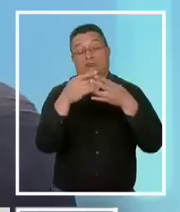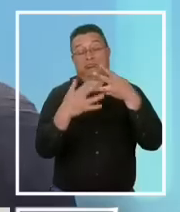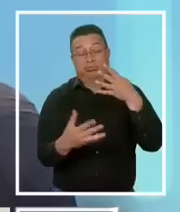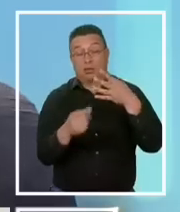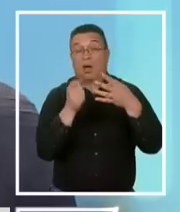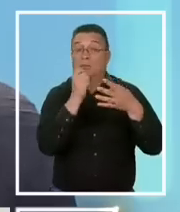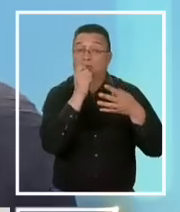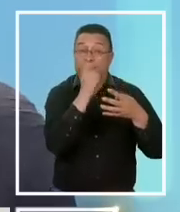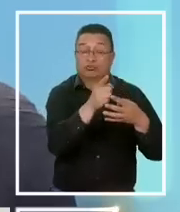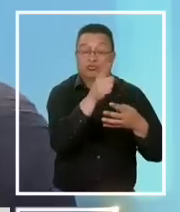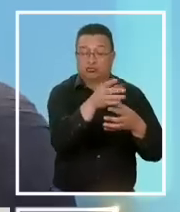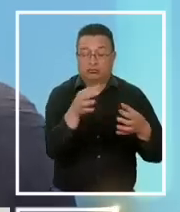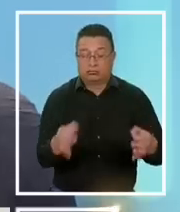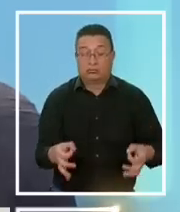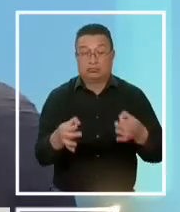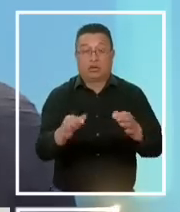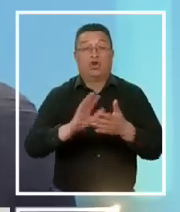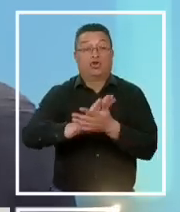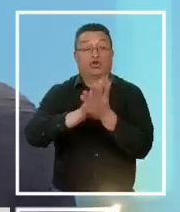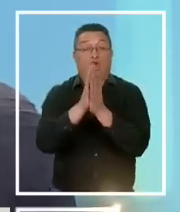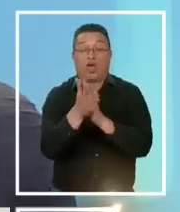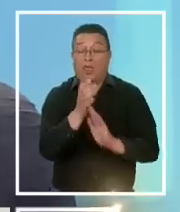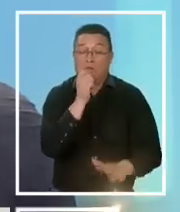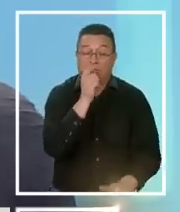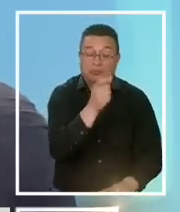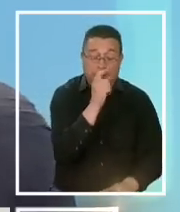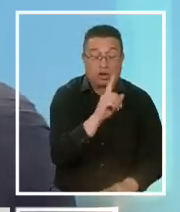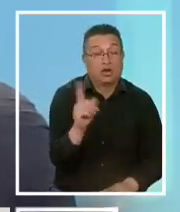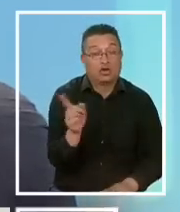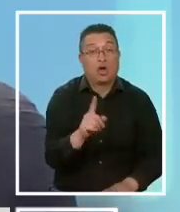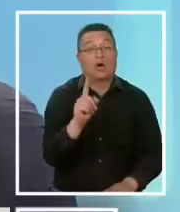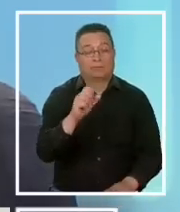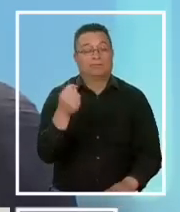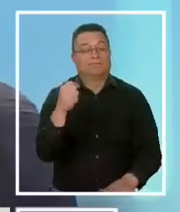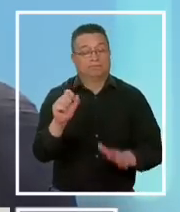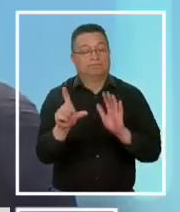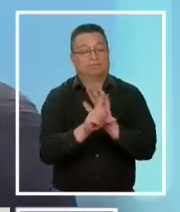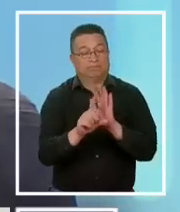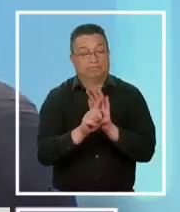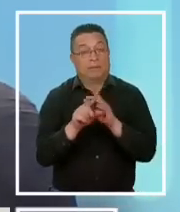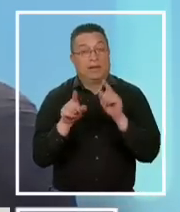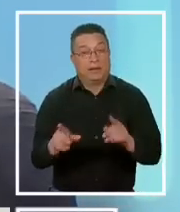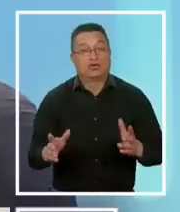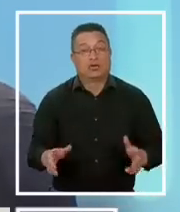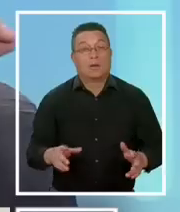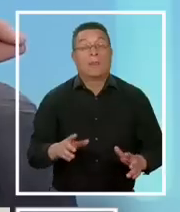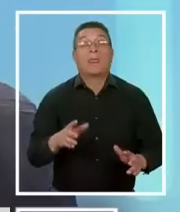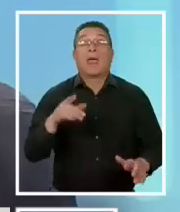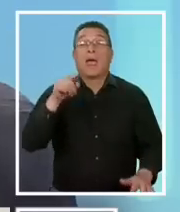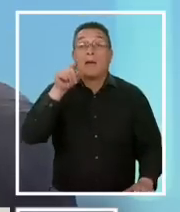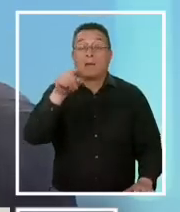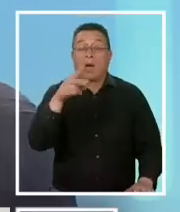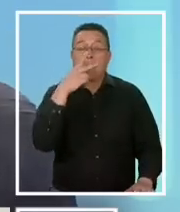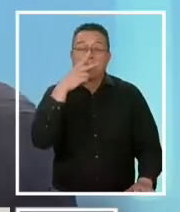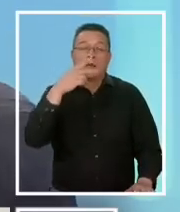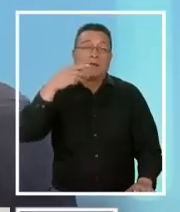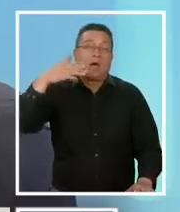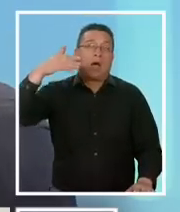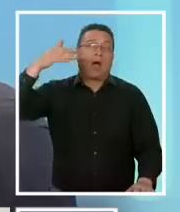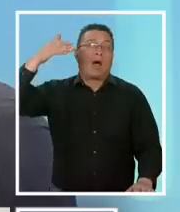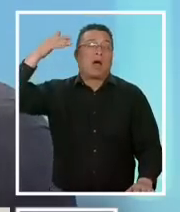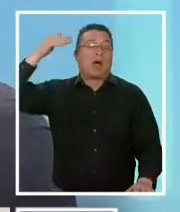algunas querellas de ustedes decir no todas no toda denuncia es constitutiva un delito Por lo pronto pero si miramos hacia atrás